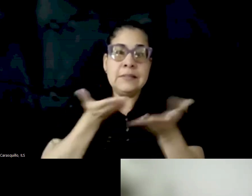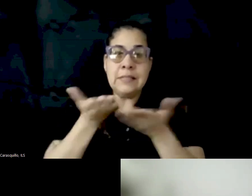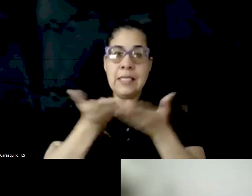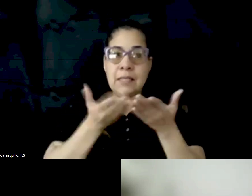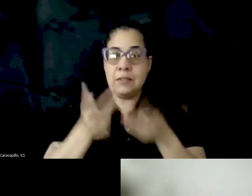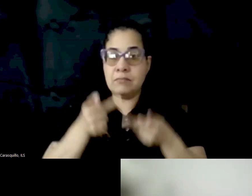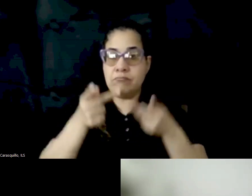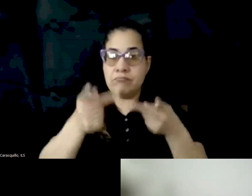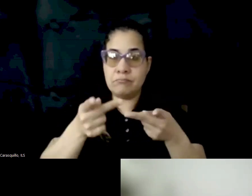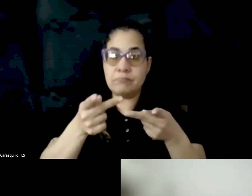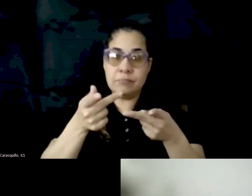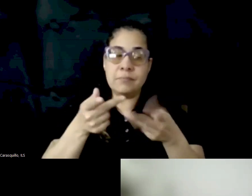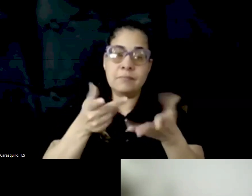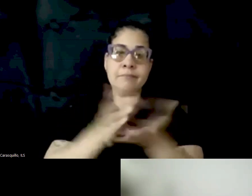Rico.